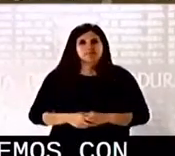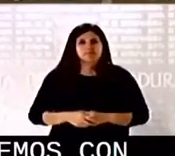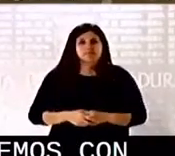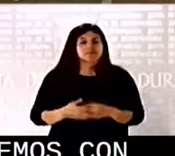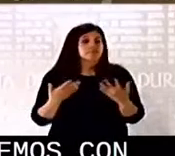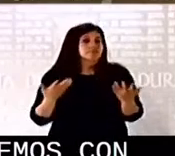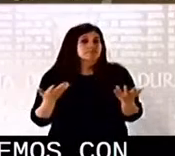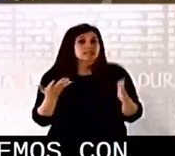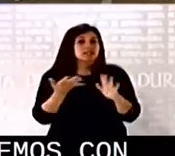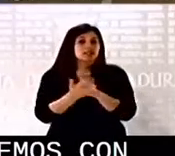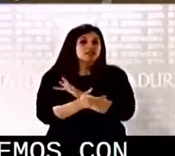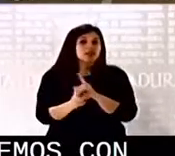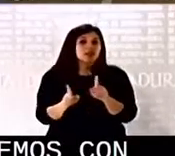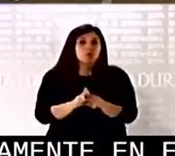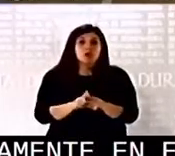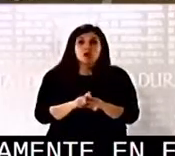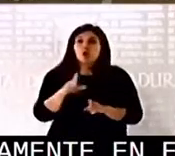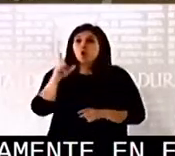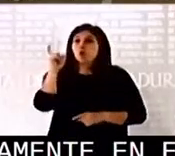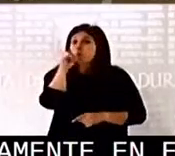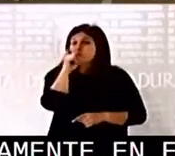perfectamente en el mes de junio,